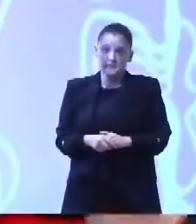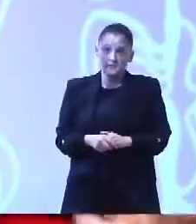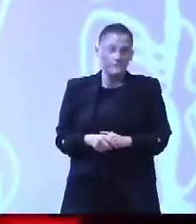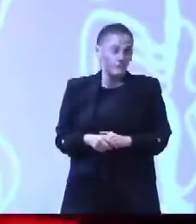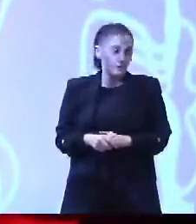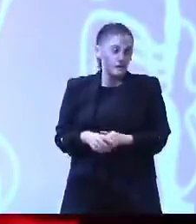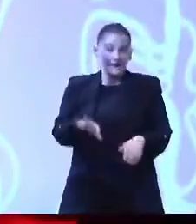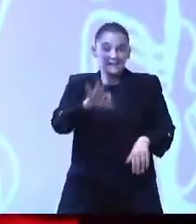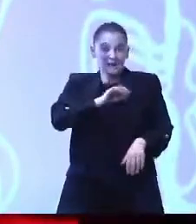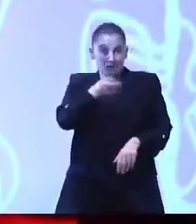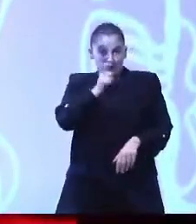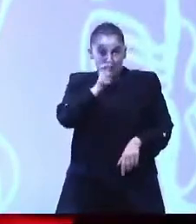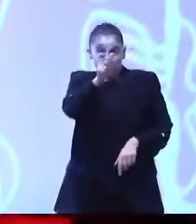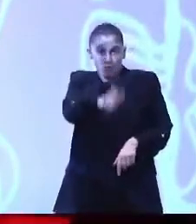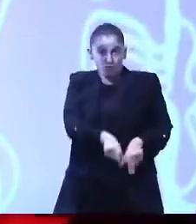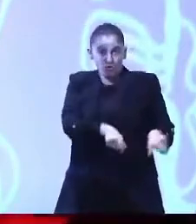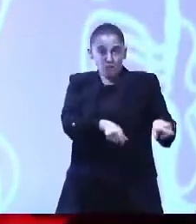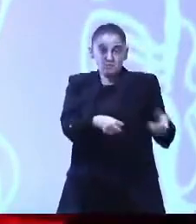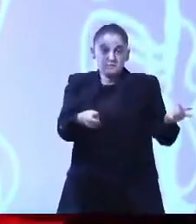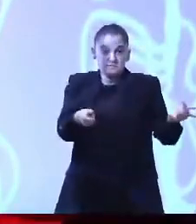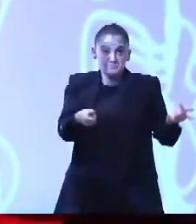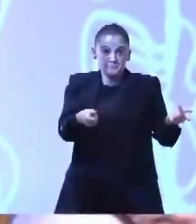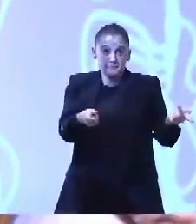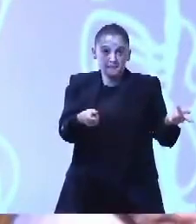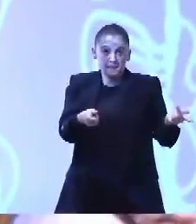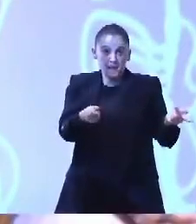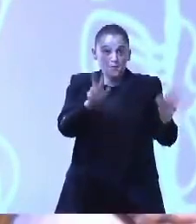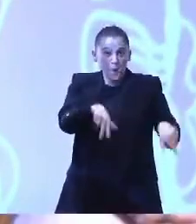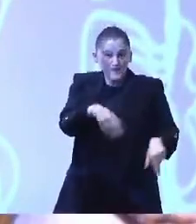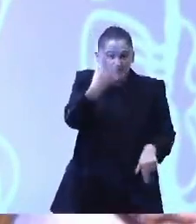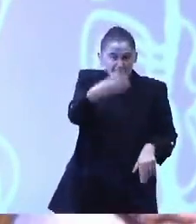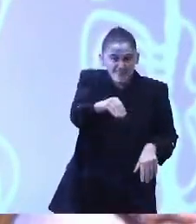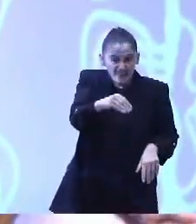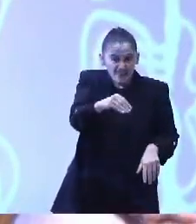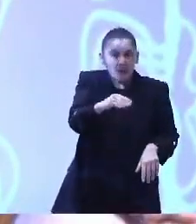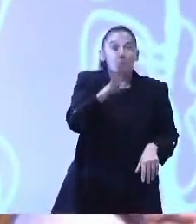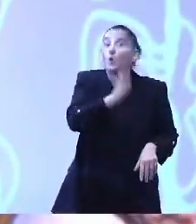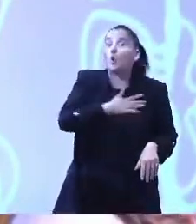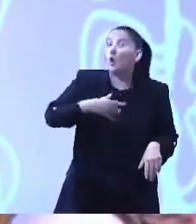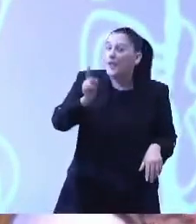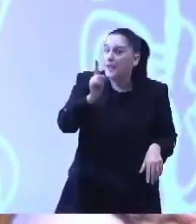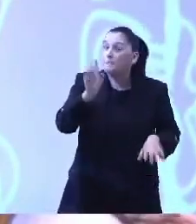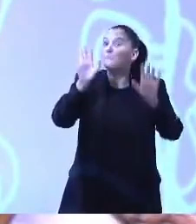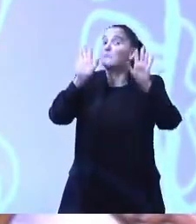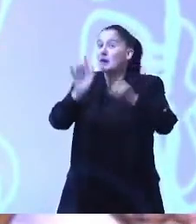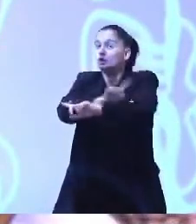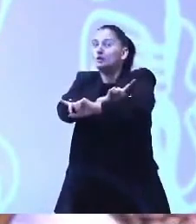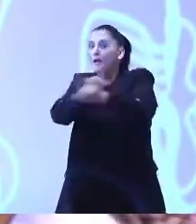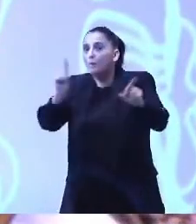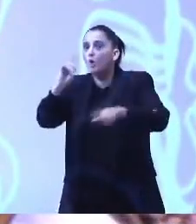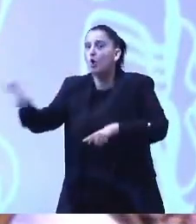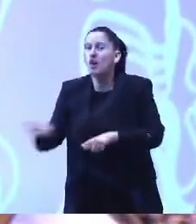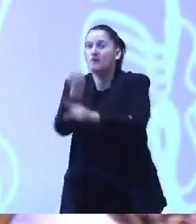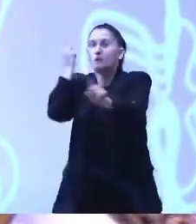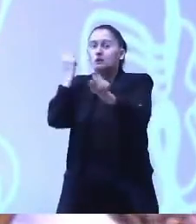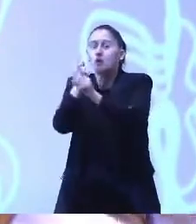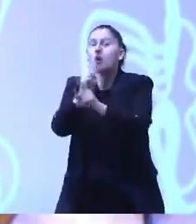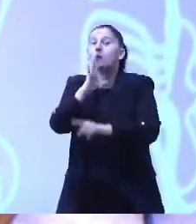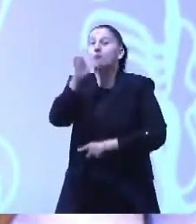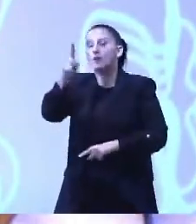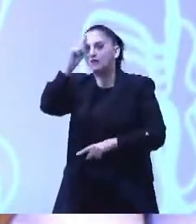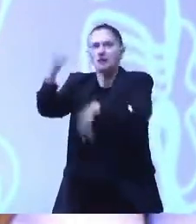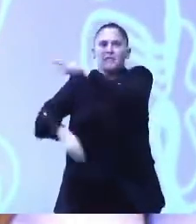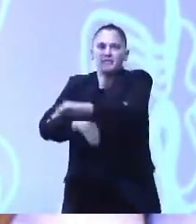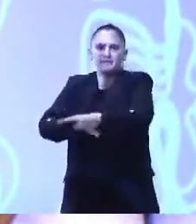el señor Feijóo no solamente no es presidente del gobierno porque no quiere, sino que tampoco es jefe de la oposición porque no